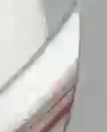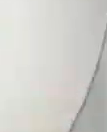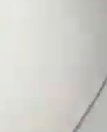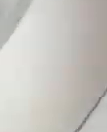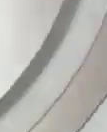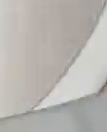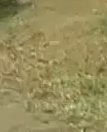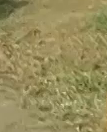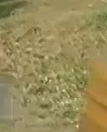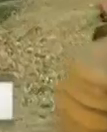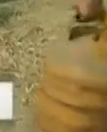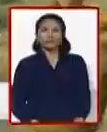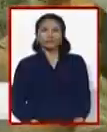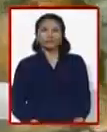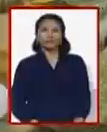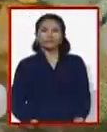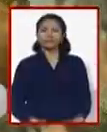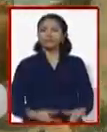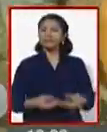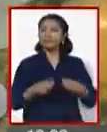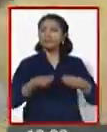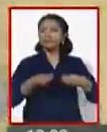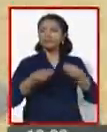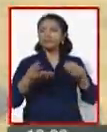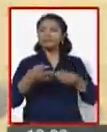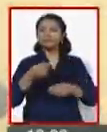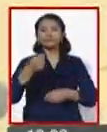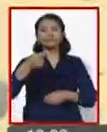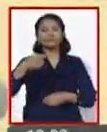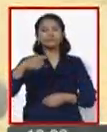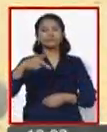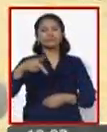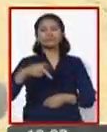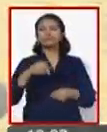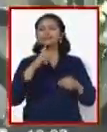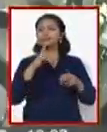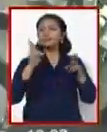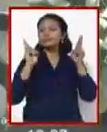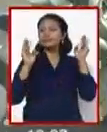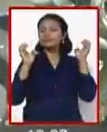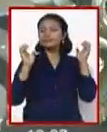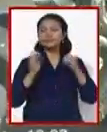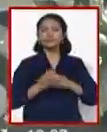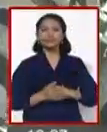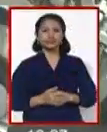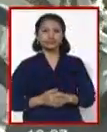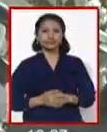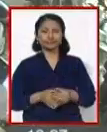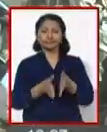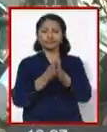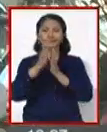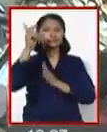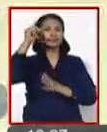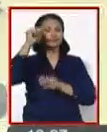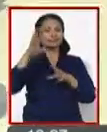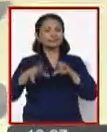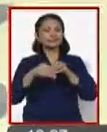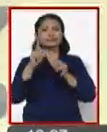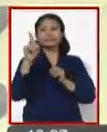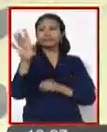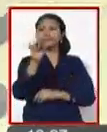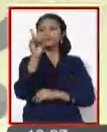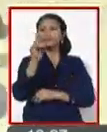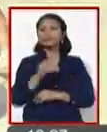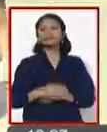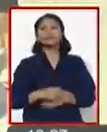En instantes, los distribuidores de GLP en Santa Cruz se declaran en estado de emergencia. Piden al gobierno un incremento de